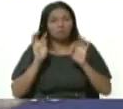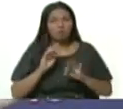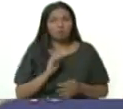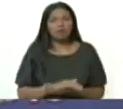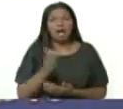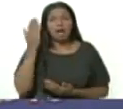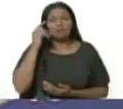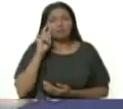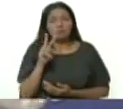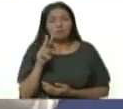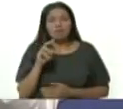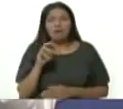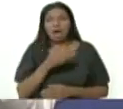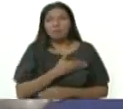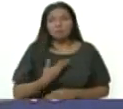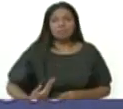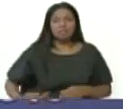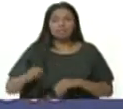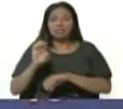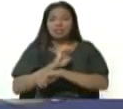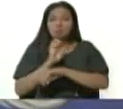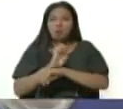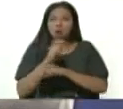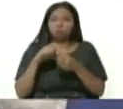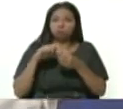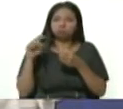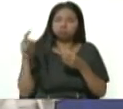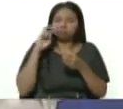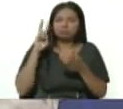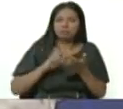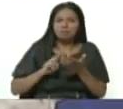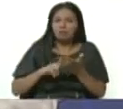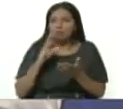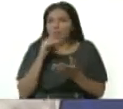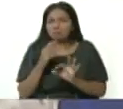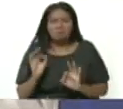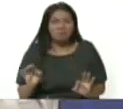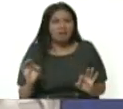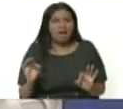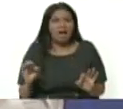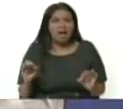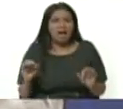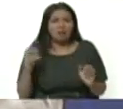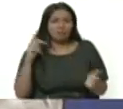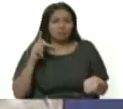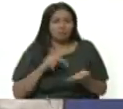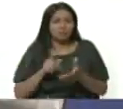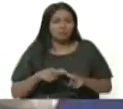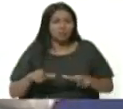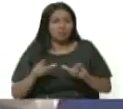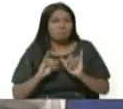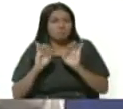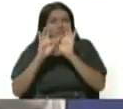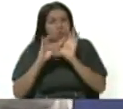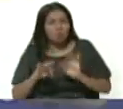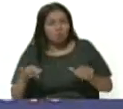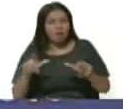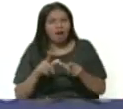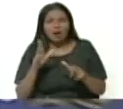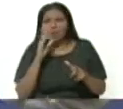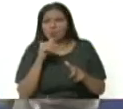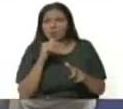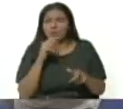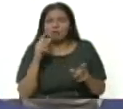Ayer yo vi a Lenín Moreno, fuera de la realidad, totalmente desubicado. Totalmente